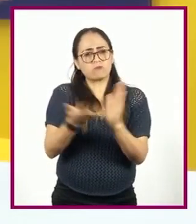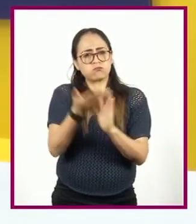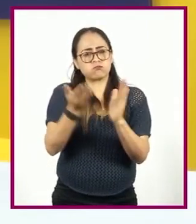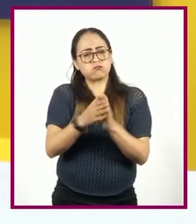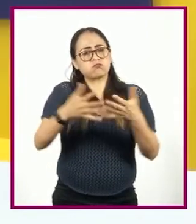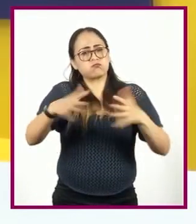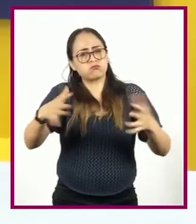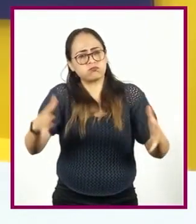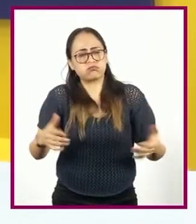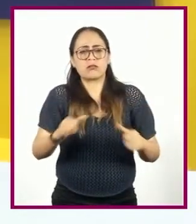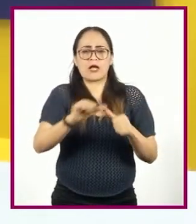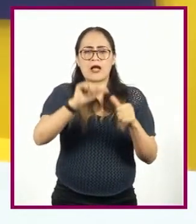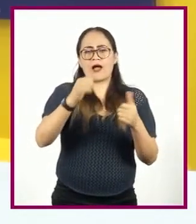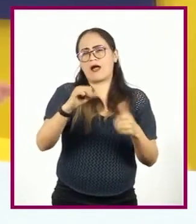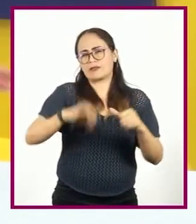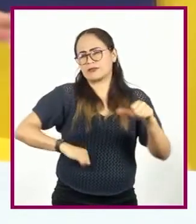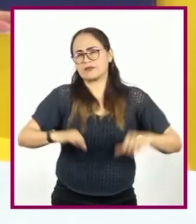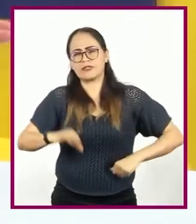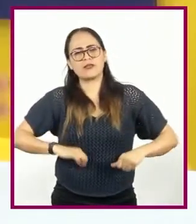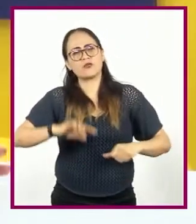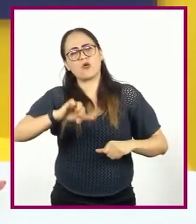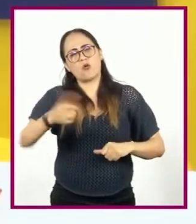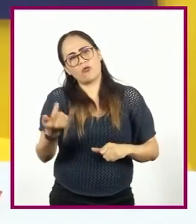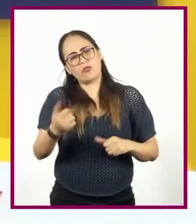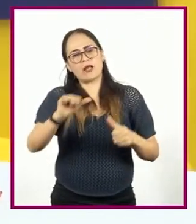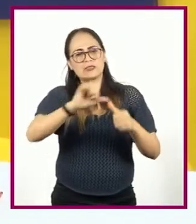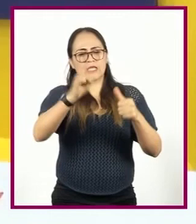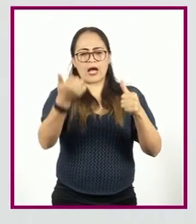el arte y la guerra.